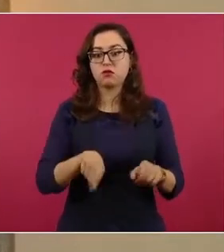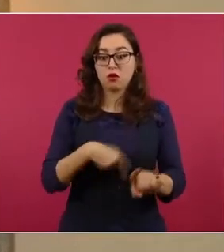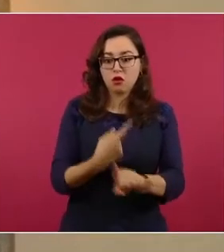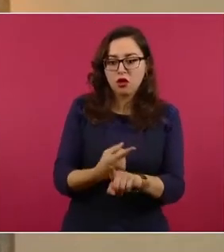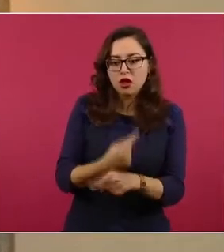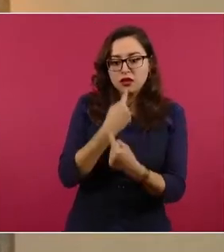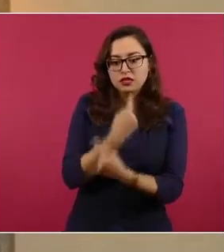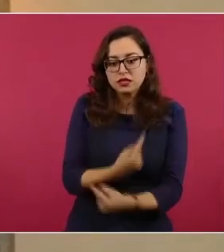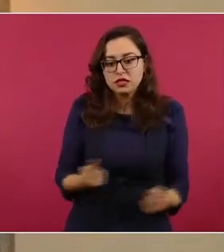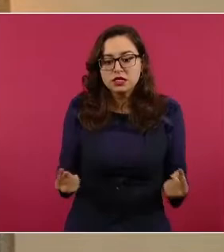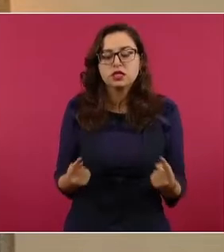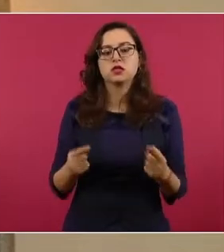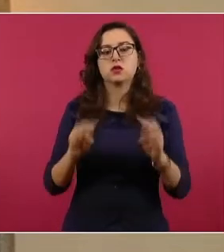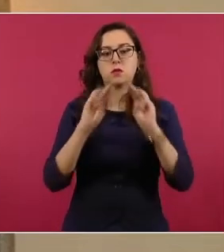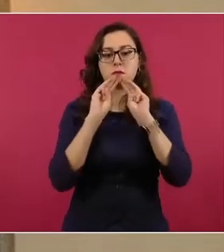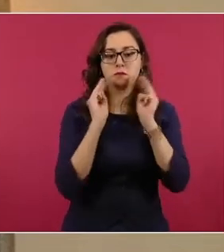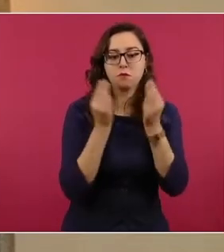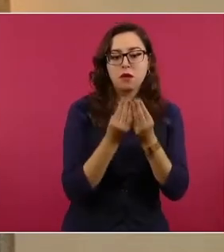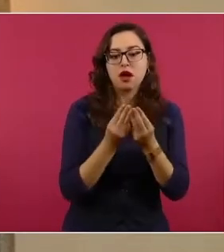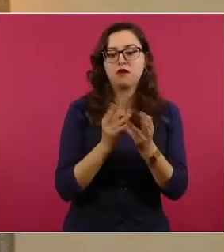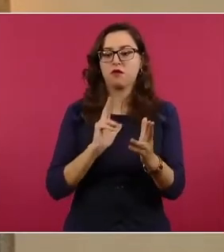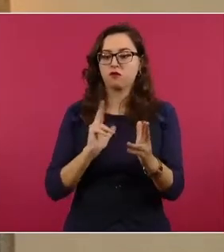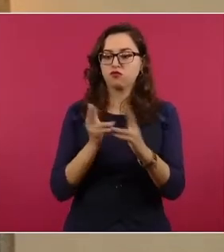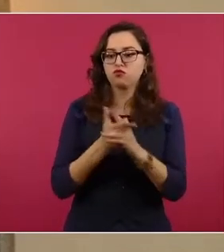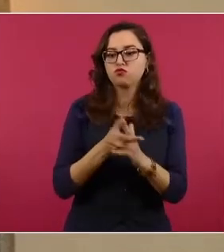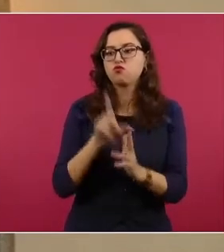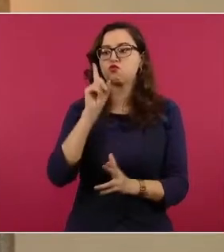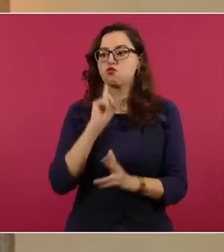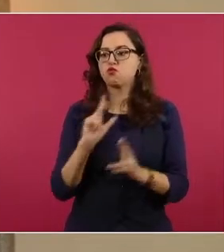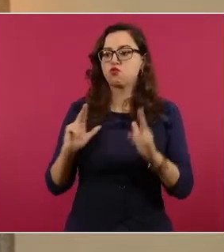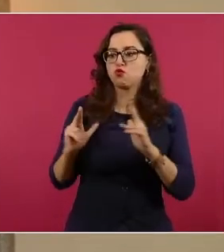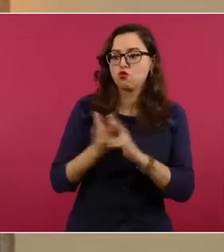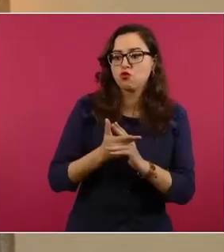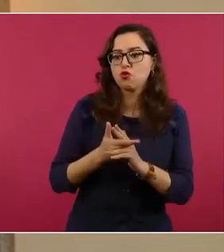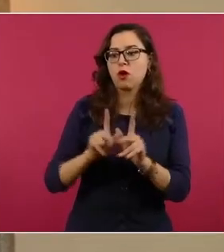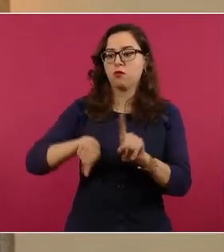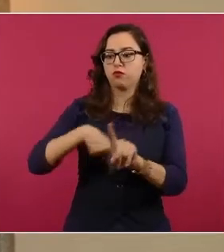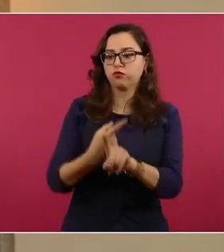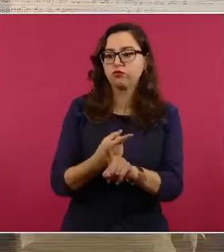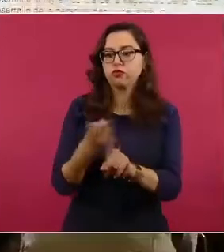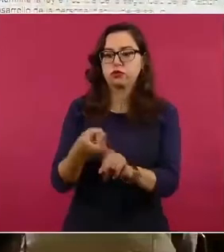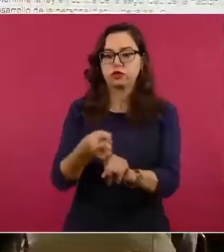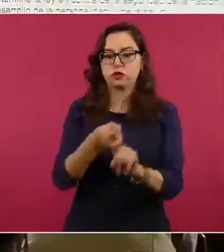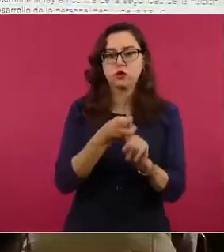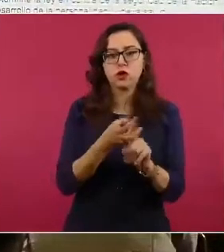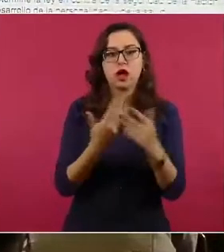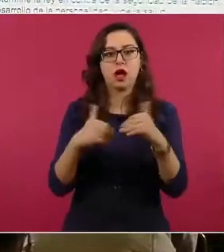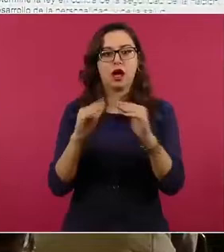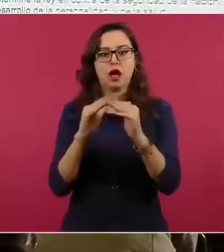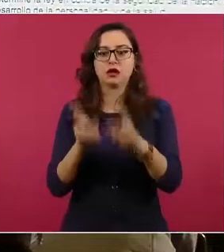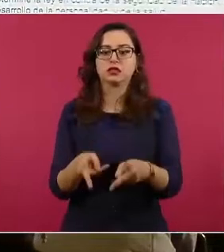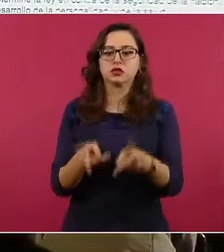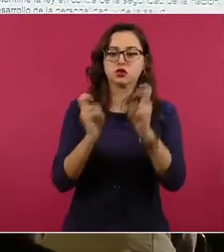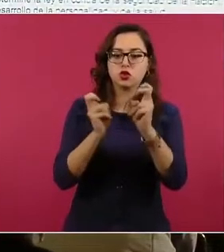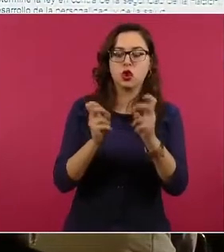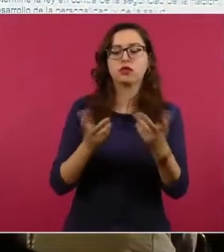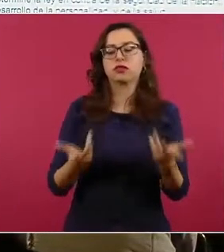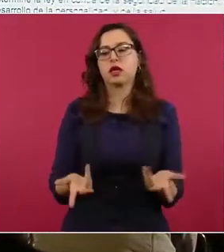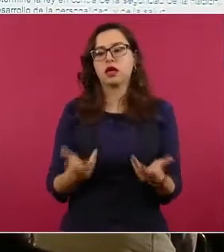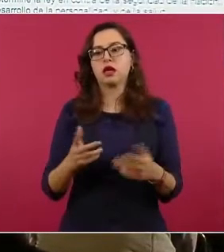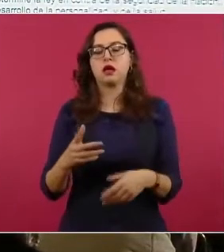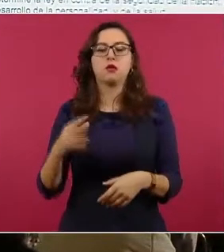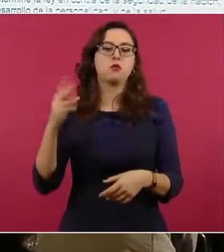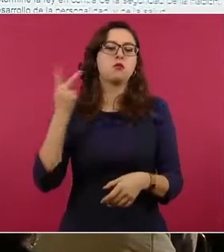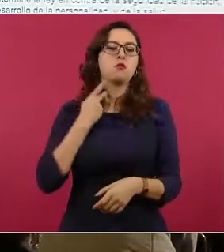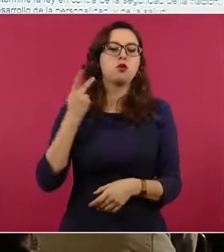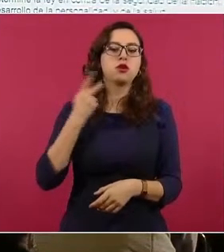doloso, feminicidio, violación, secuestro, trata de personas, robo a casa habitación, uso de programas sociales con